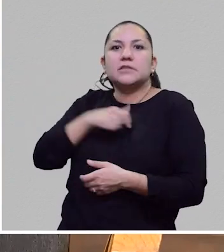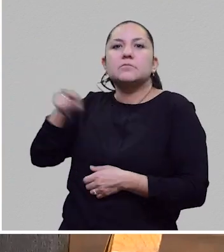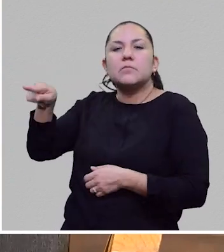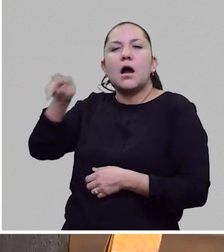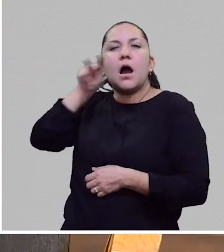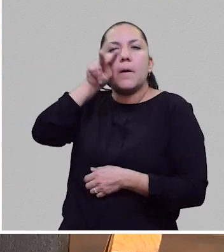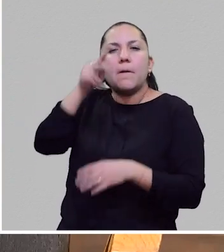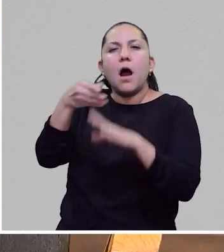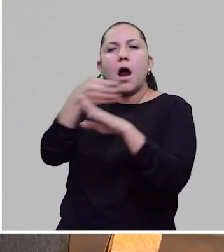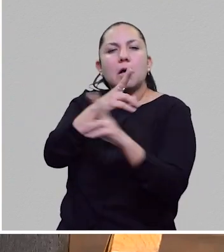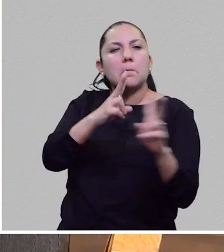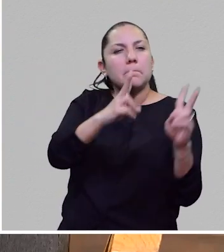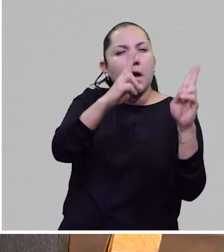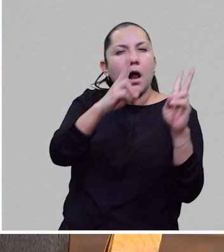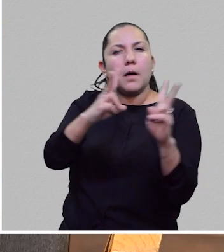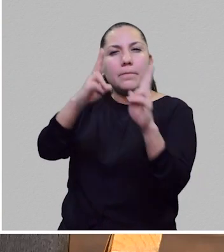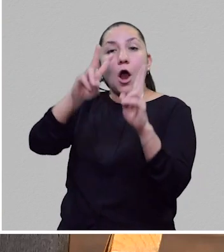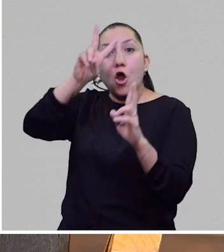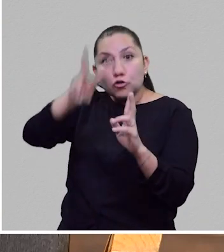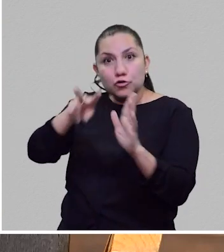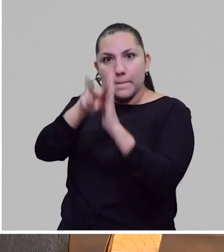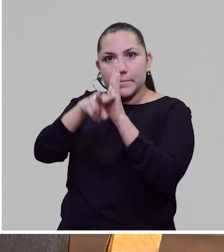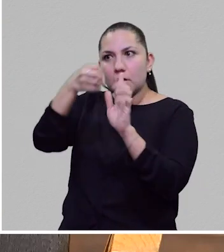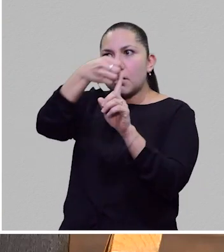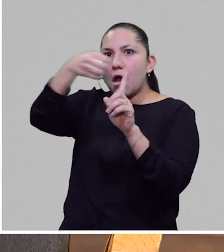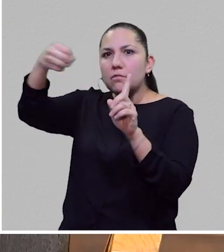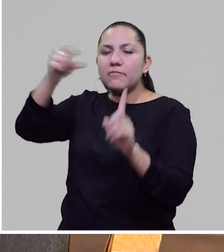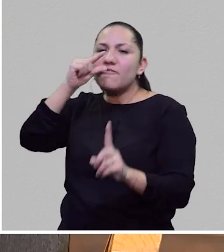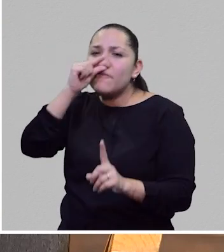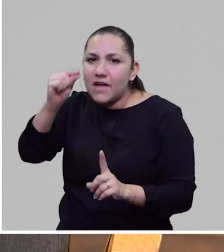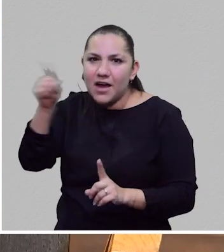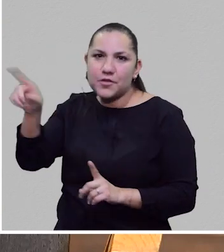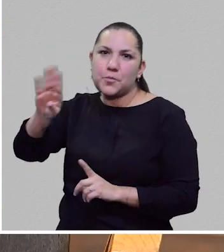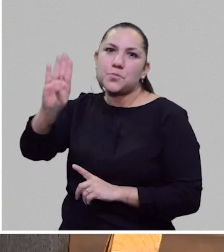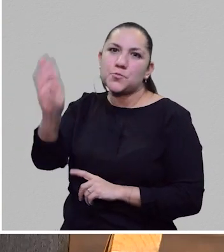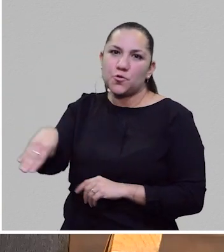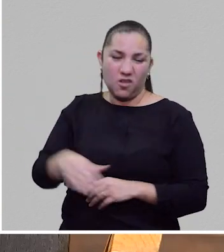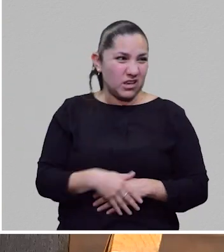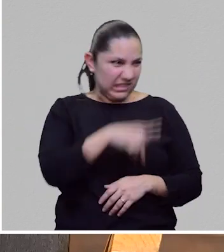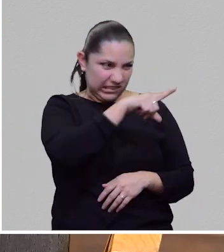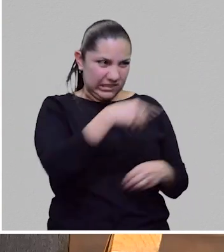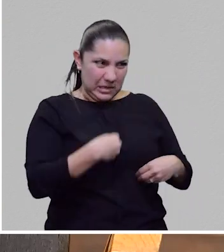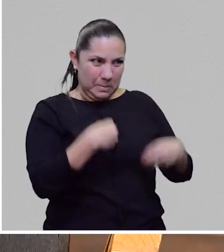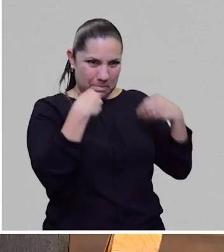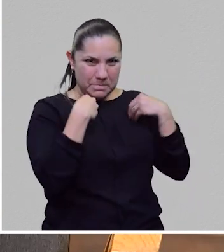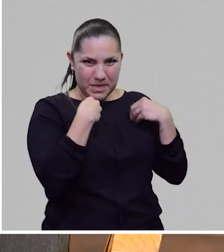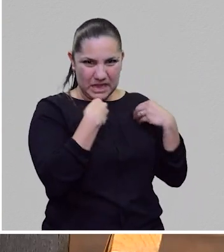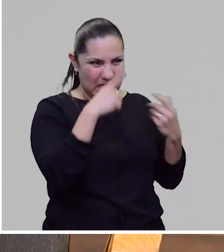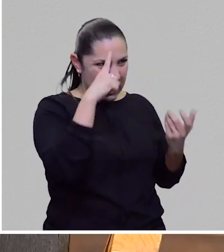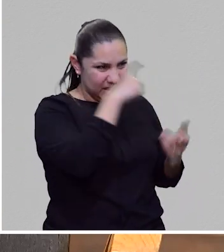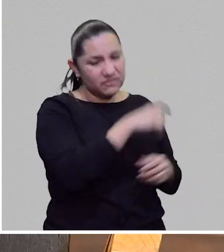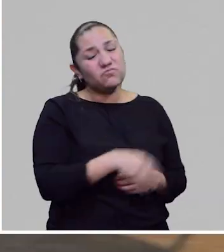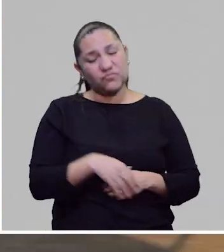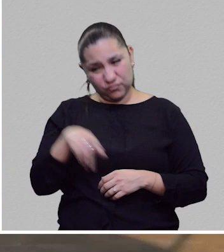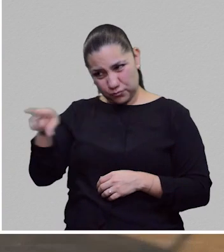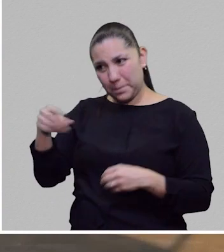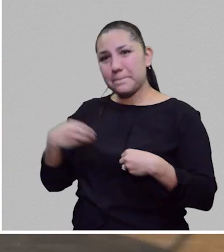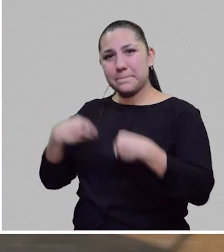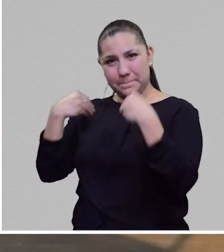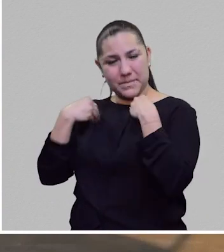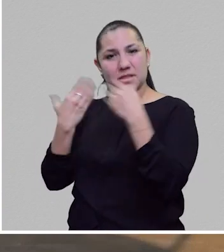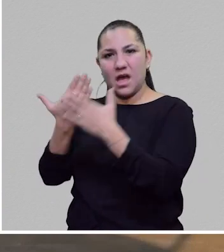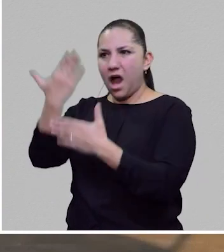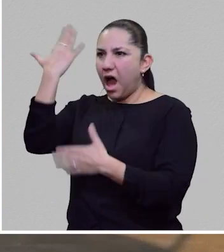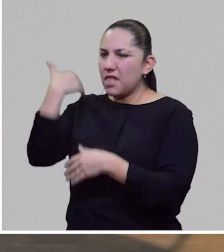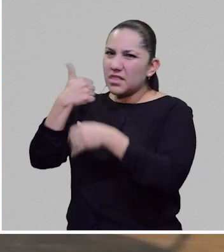no alcanzó a ver el estreno. Muere un poco antes de... ¿No le fue tan bien al pobre Dick como debiera de haber leído? No, una vida muy atormentada, cruzada por la